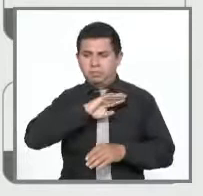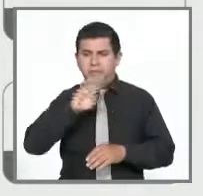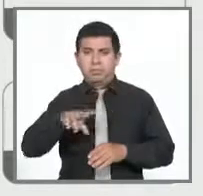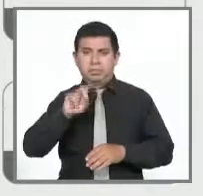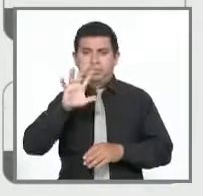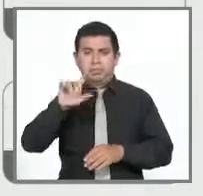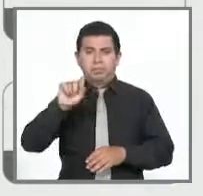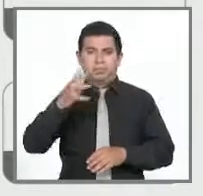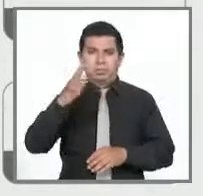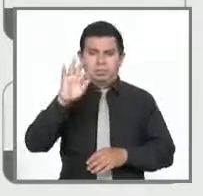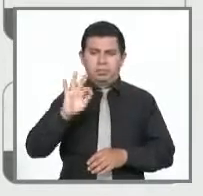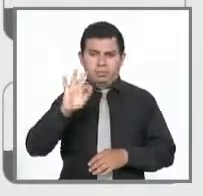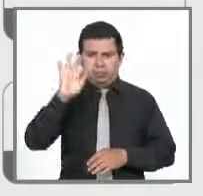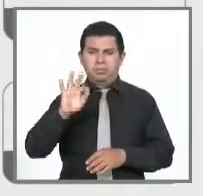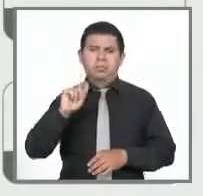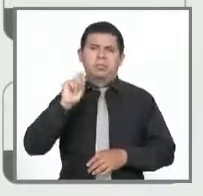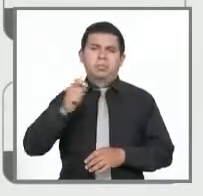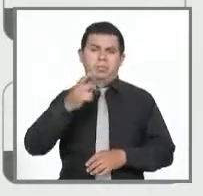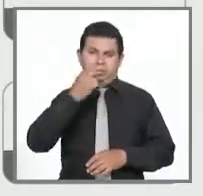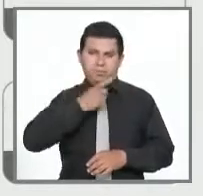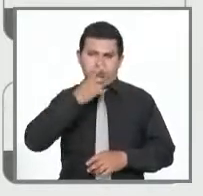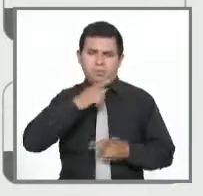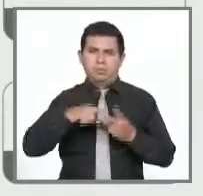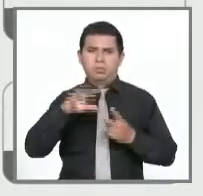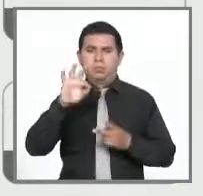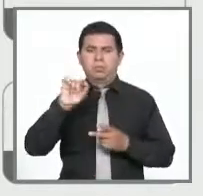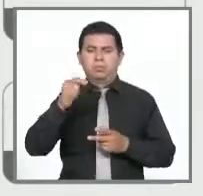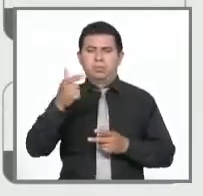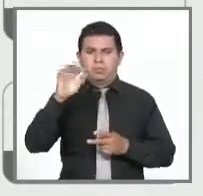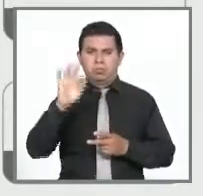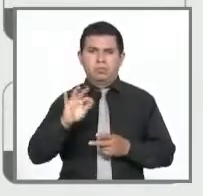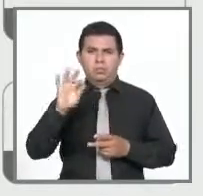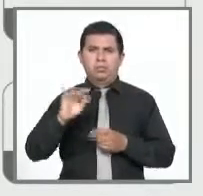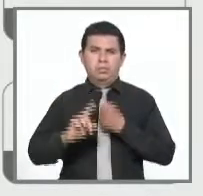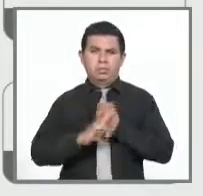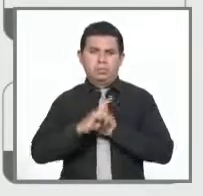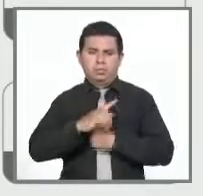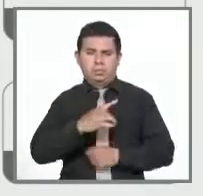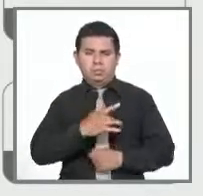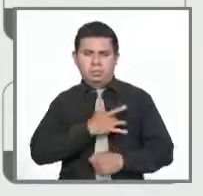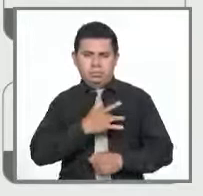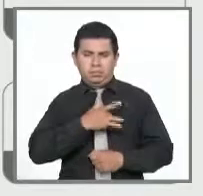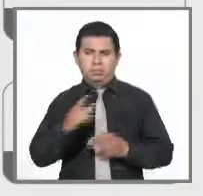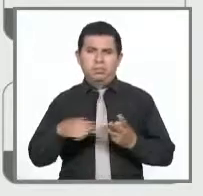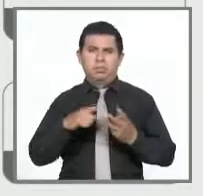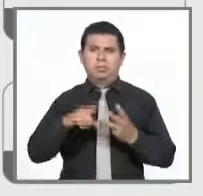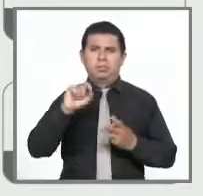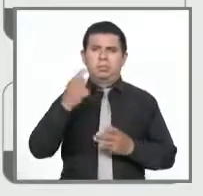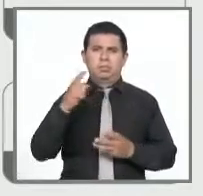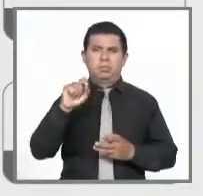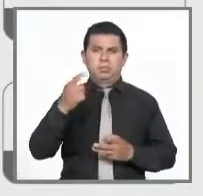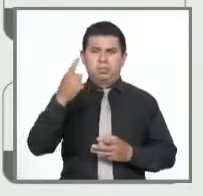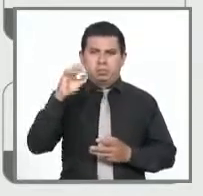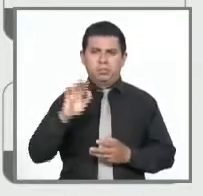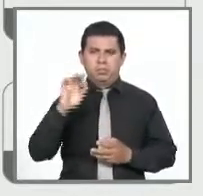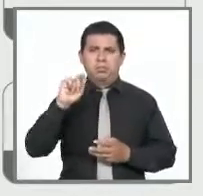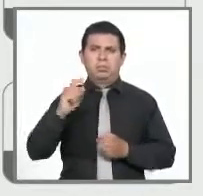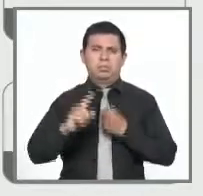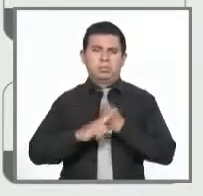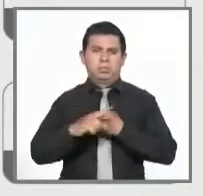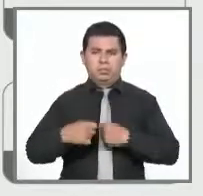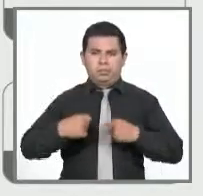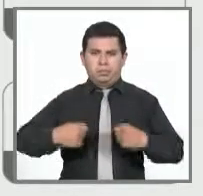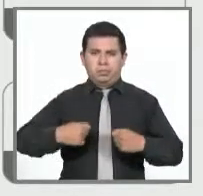35.6 por ciento de diabetes 40.7 por ciento hipertensión arterial 21.1 por ciento obesidad